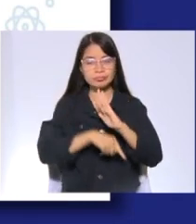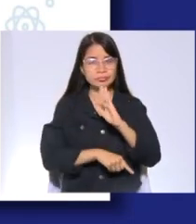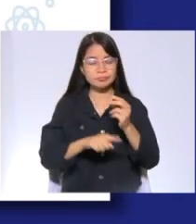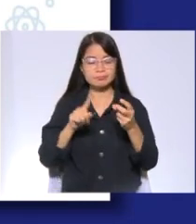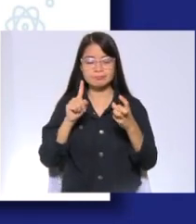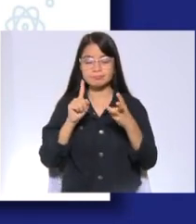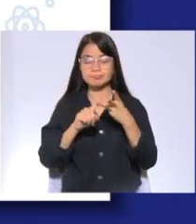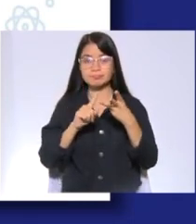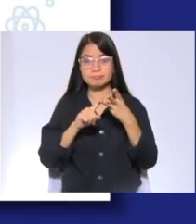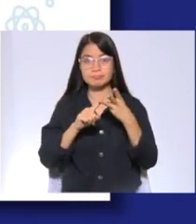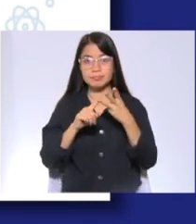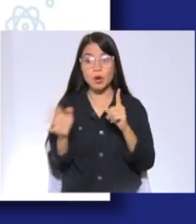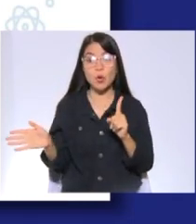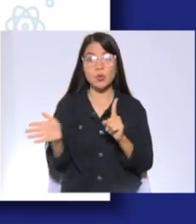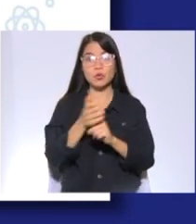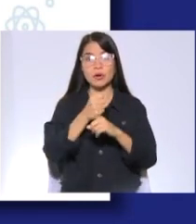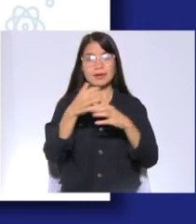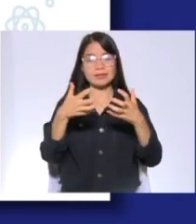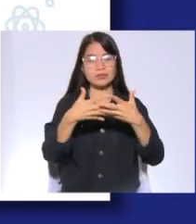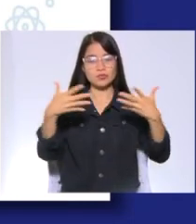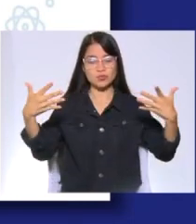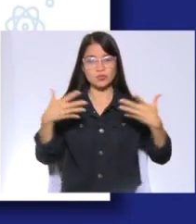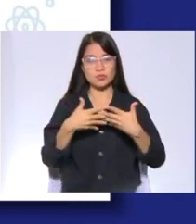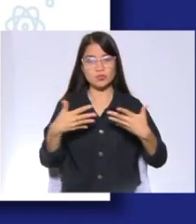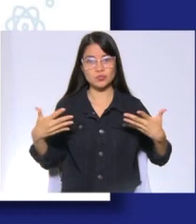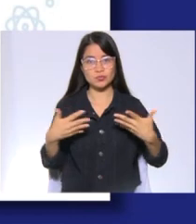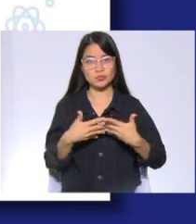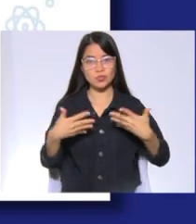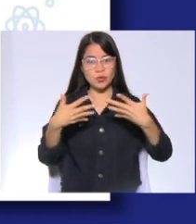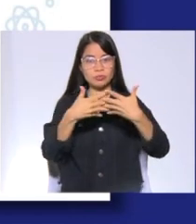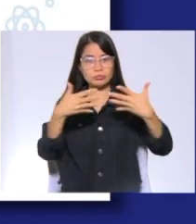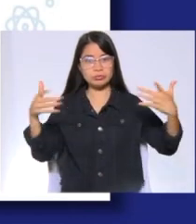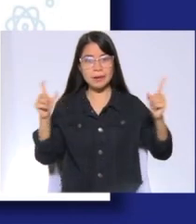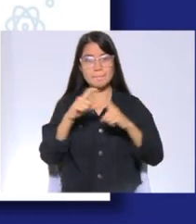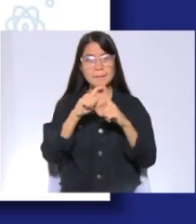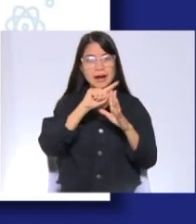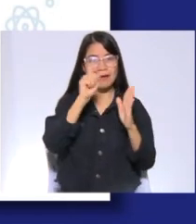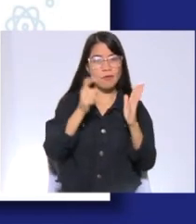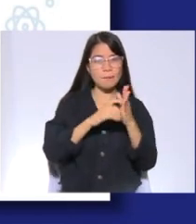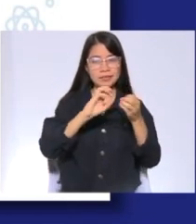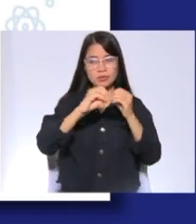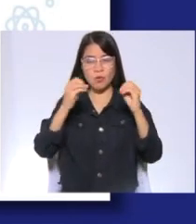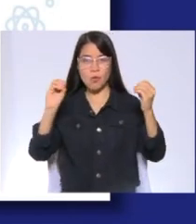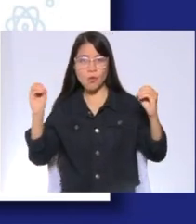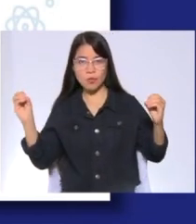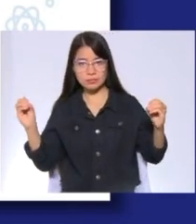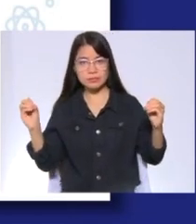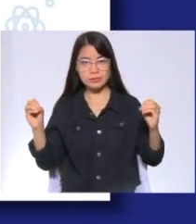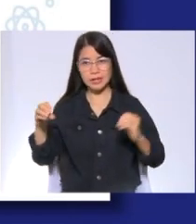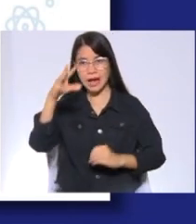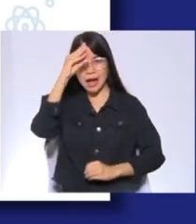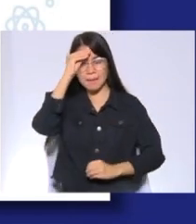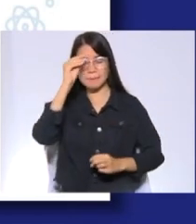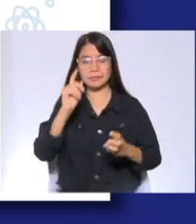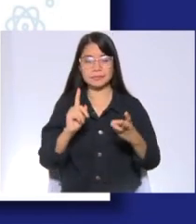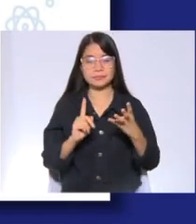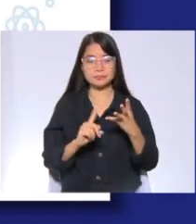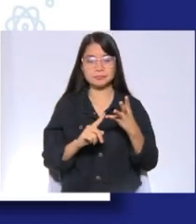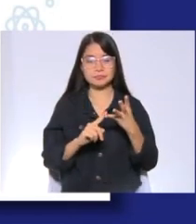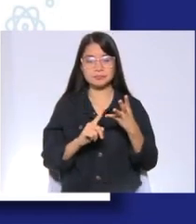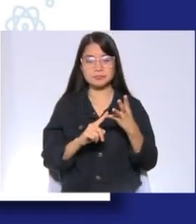gramatical que tiene que ver al momento de nosotros poder realizar alguna oración. Asimismo podemos elaborar también